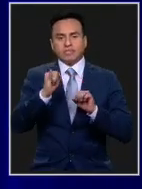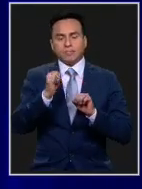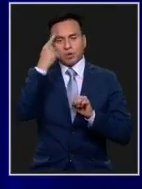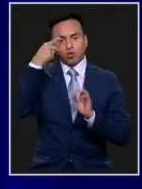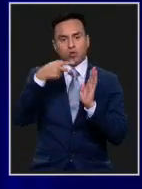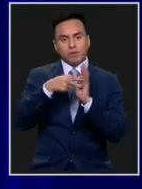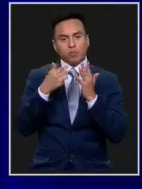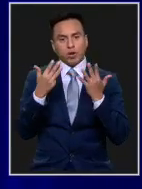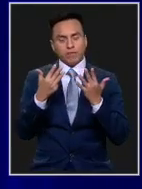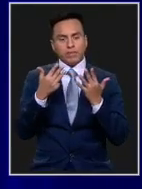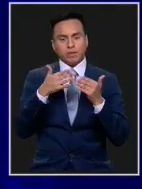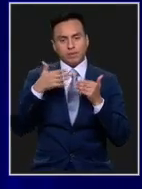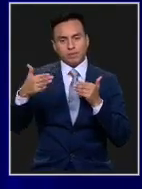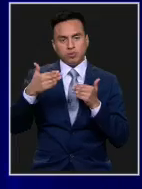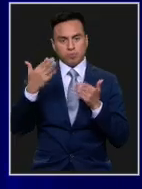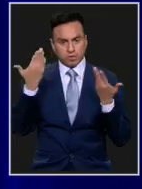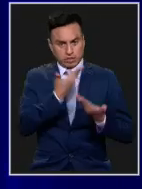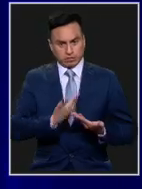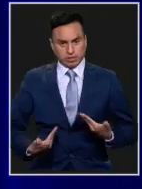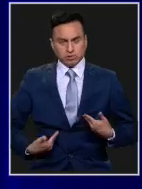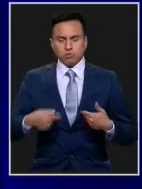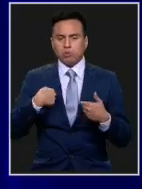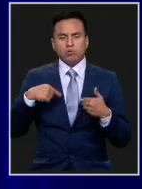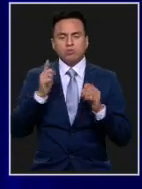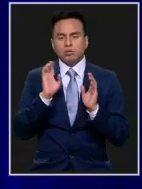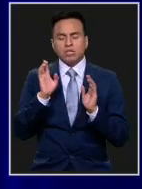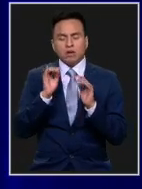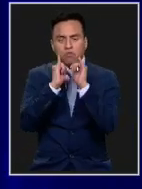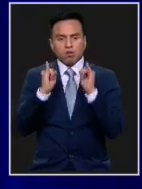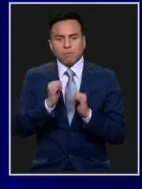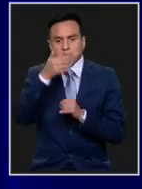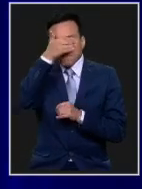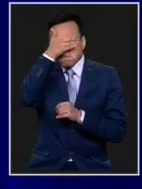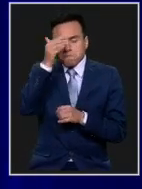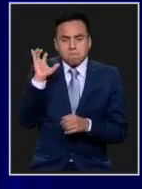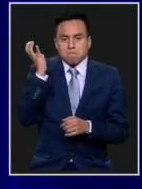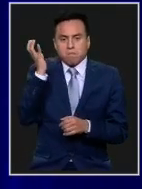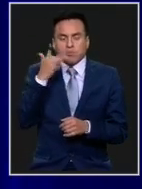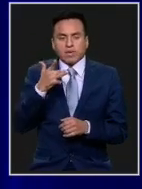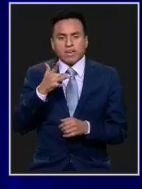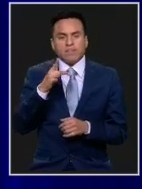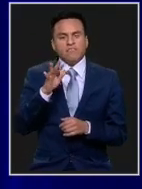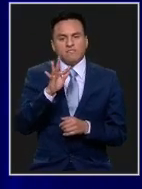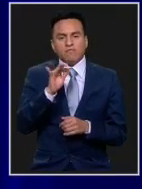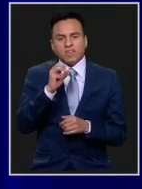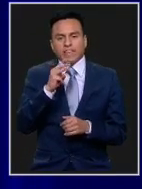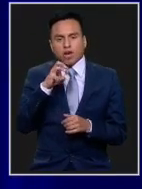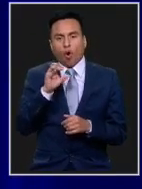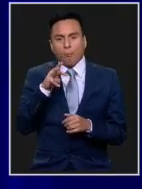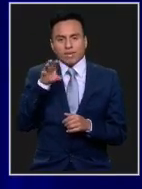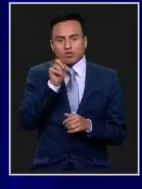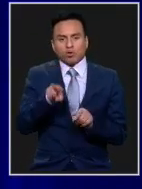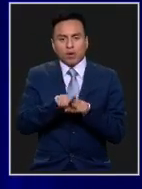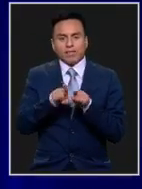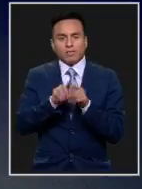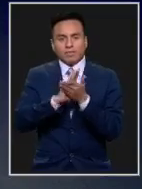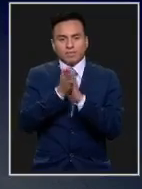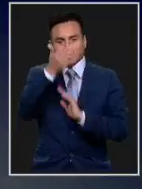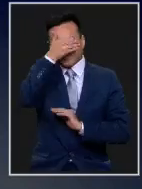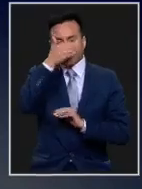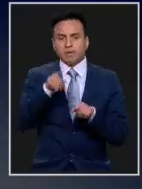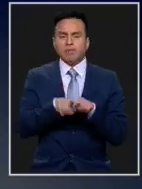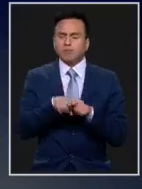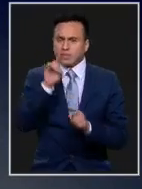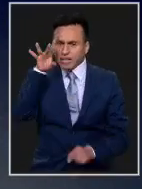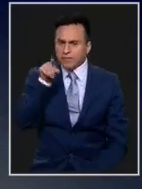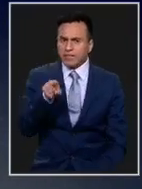año 2009 y durante todo mi periodo presidencial yo no tenía ninguna forma de saberlo porque el fi comiso era total y absolutamente pero usted sabía